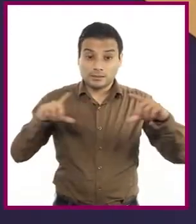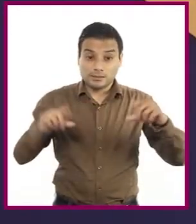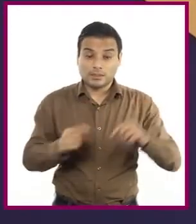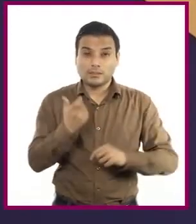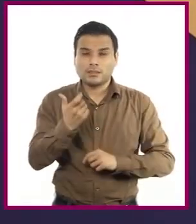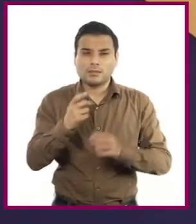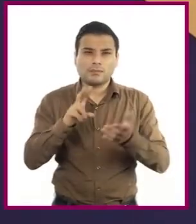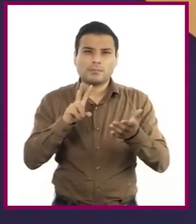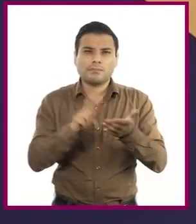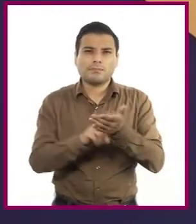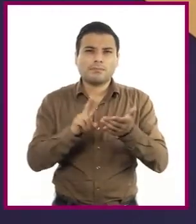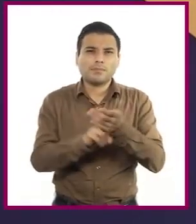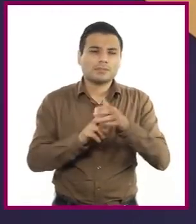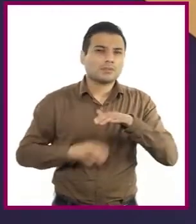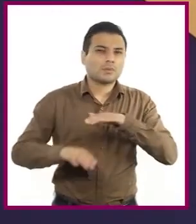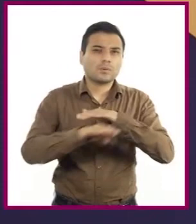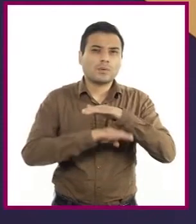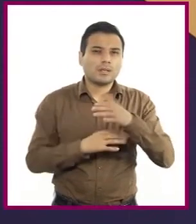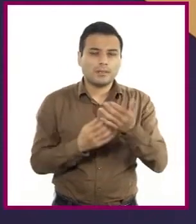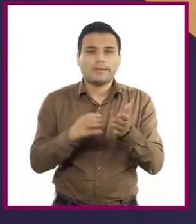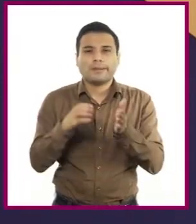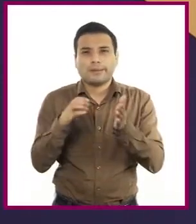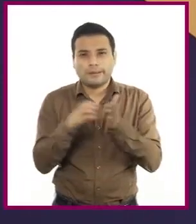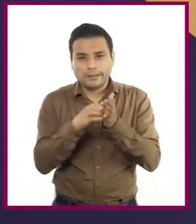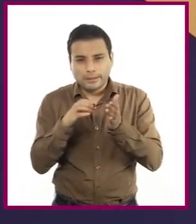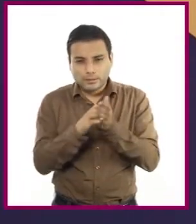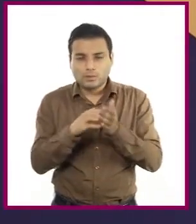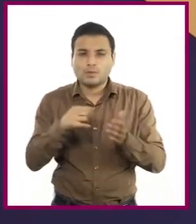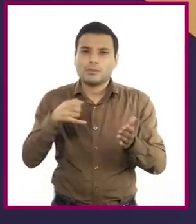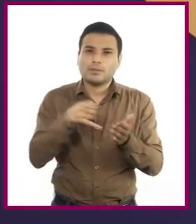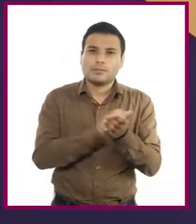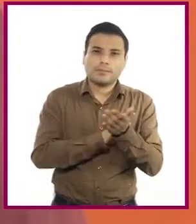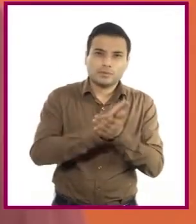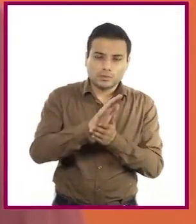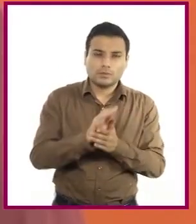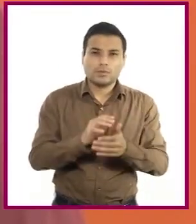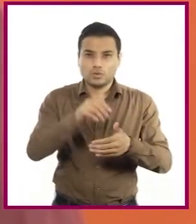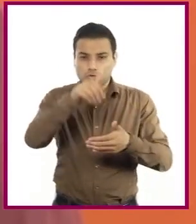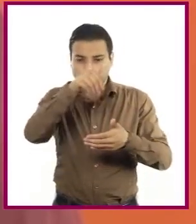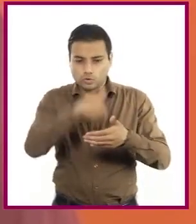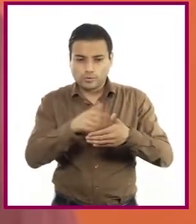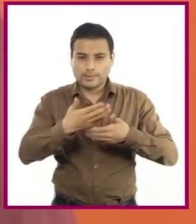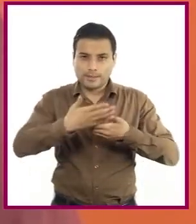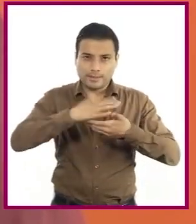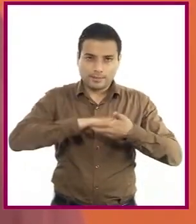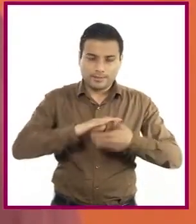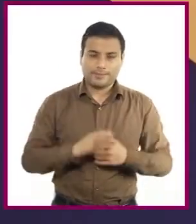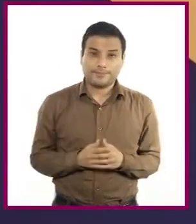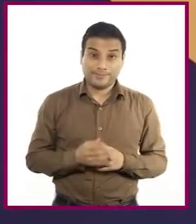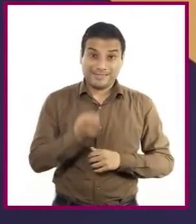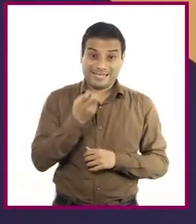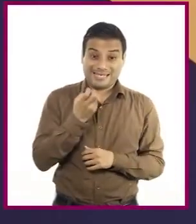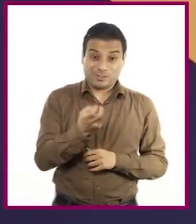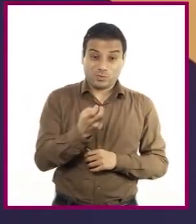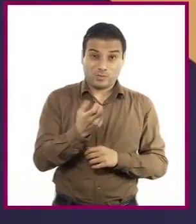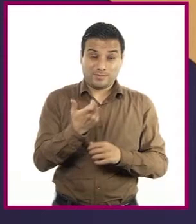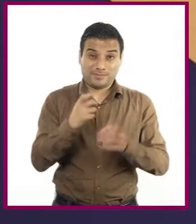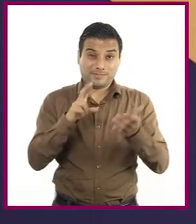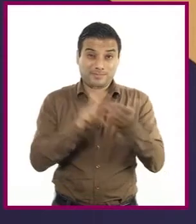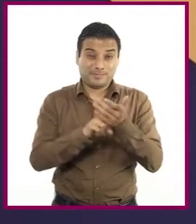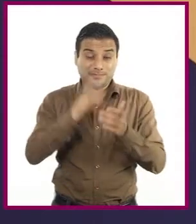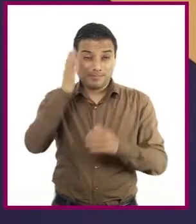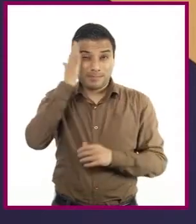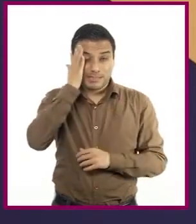incluía el cartoncillo, el costo de la impresión del texto y el sobre donde se envolvería. A este precio base se le